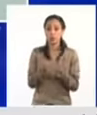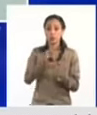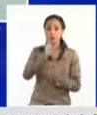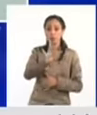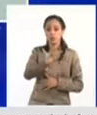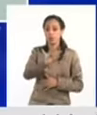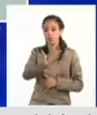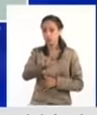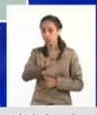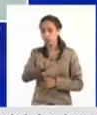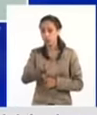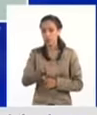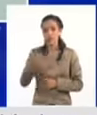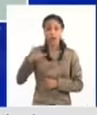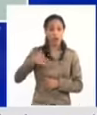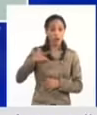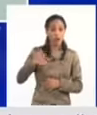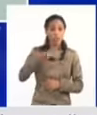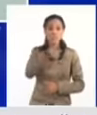21.879, Argentina